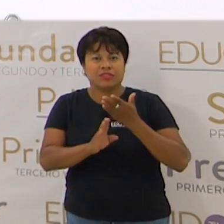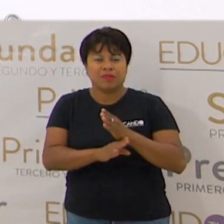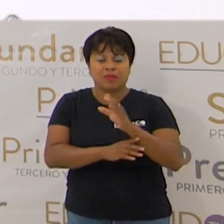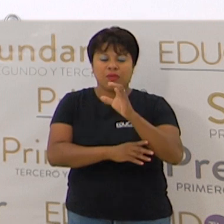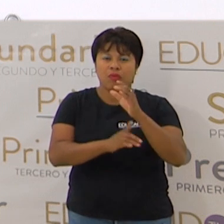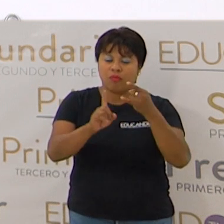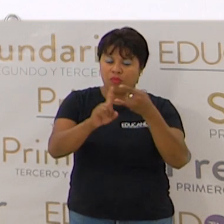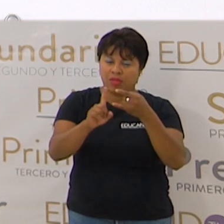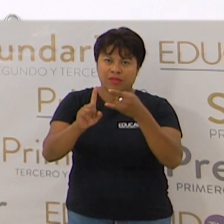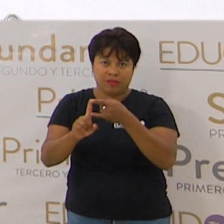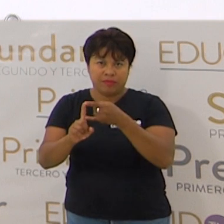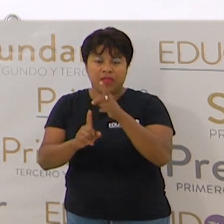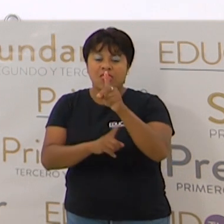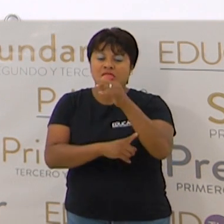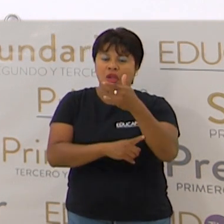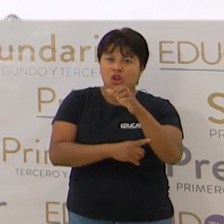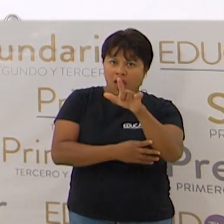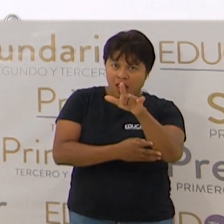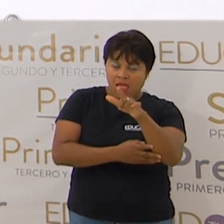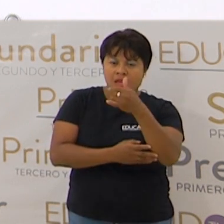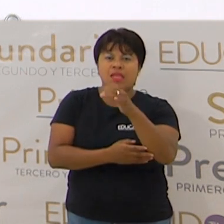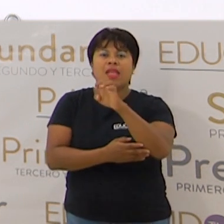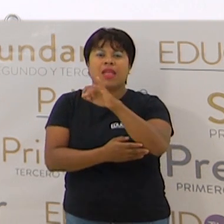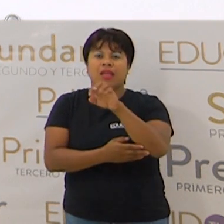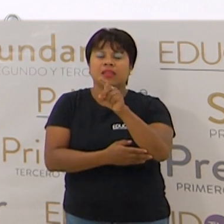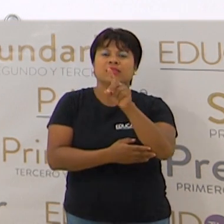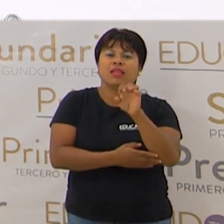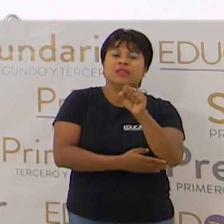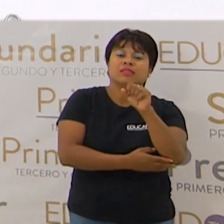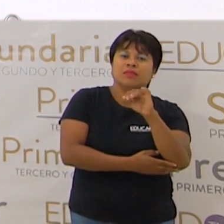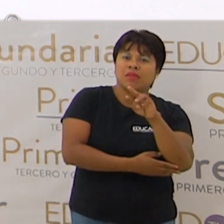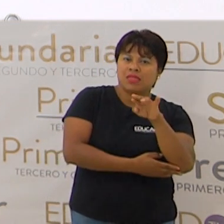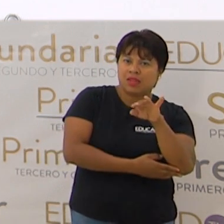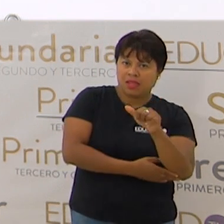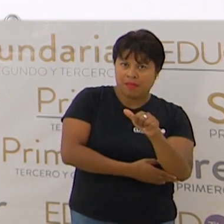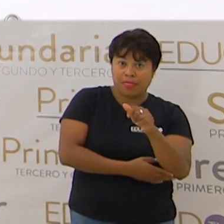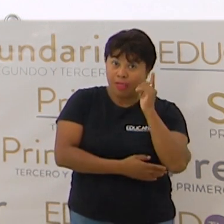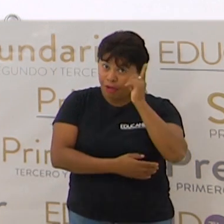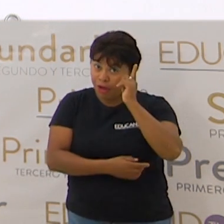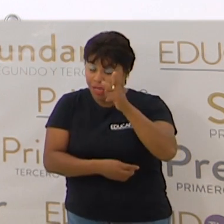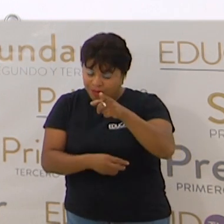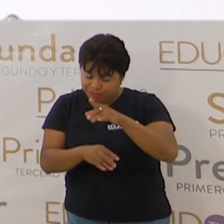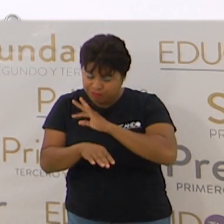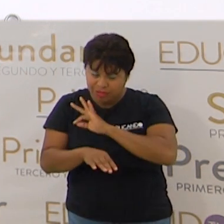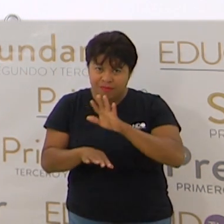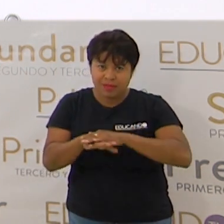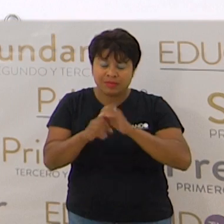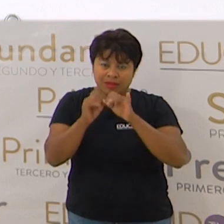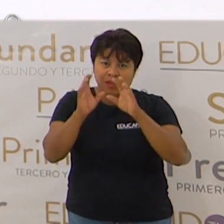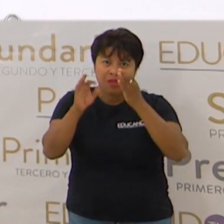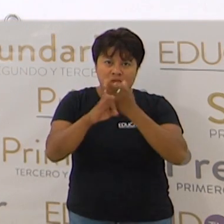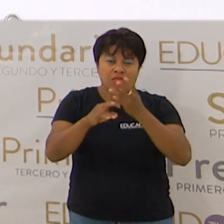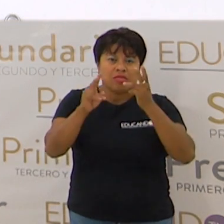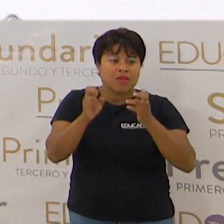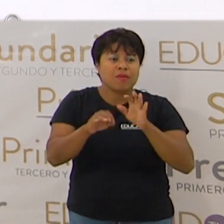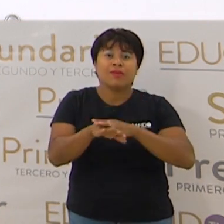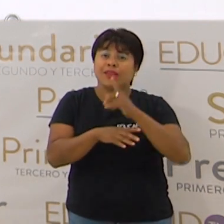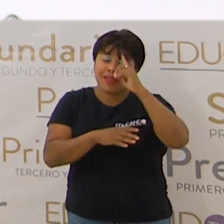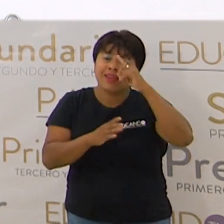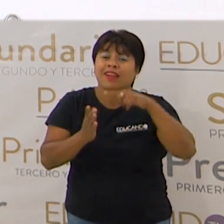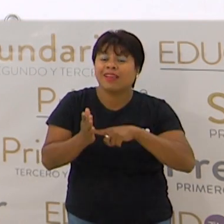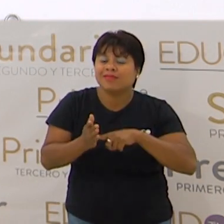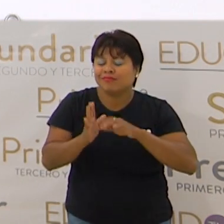los cuadriláteros, que son diagonales y ejes de simetría. Espero que haya quedado claro el tema, porque ¿qué